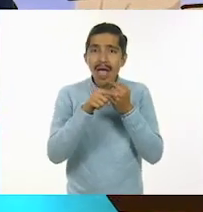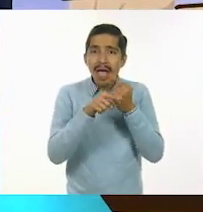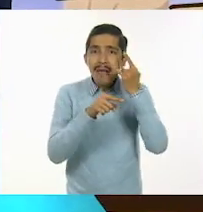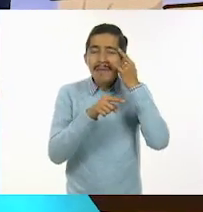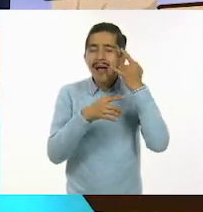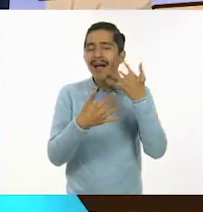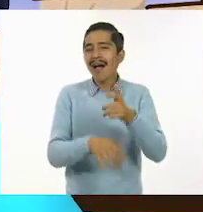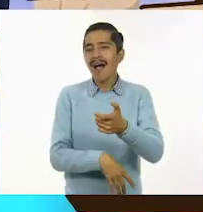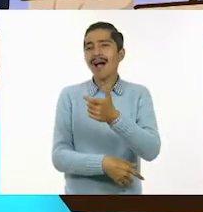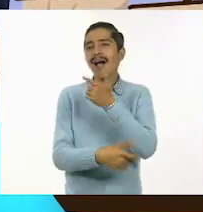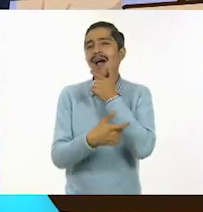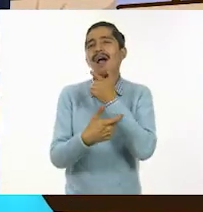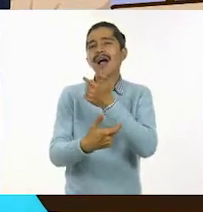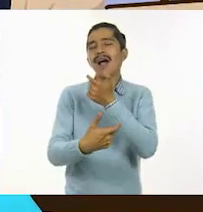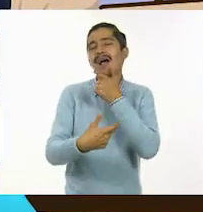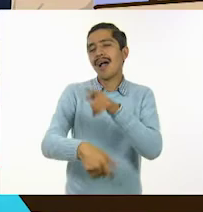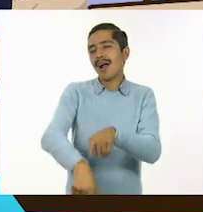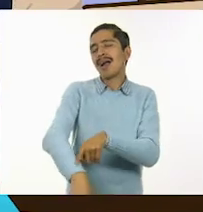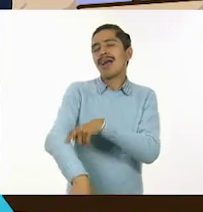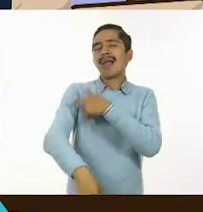tiempo.